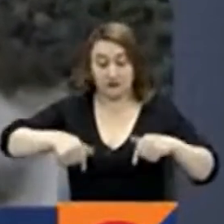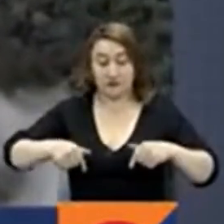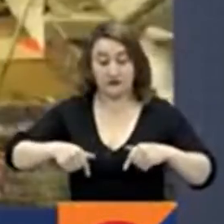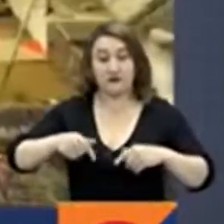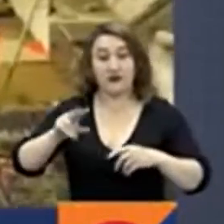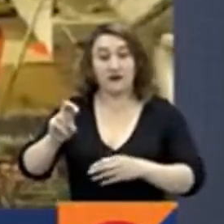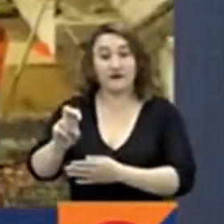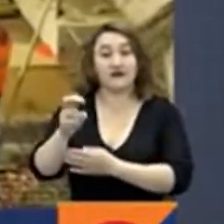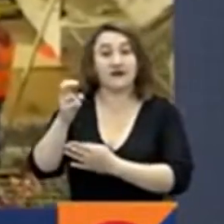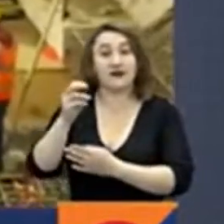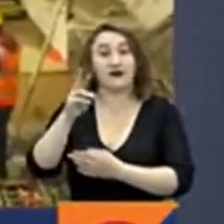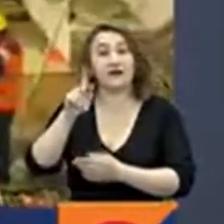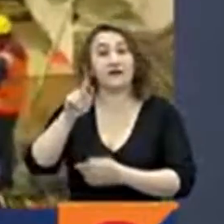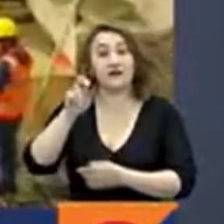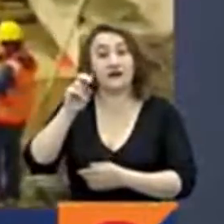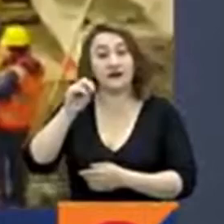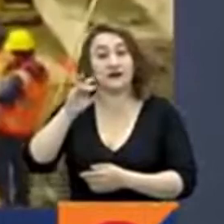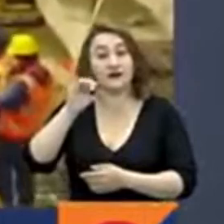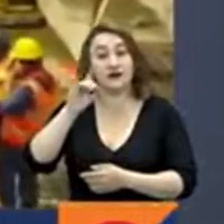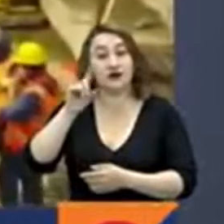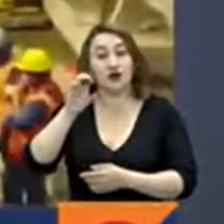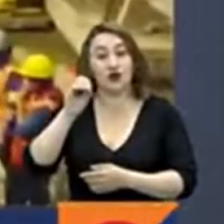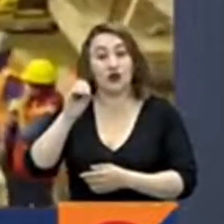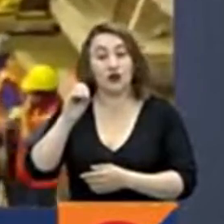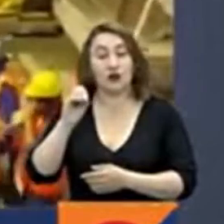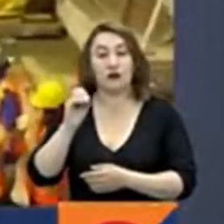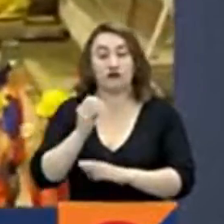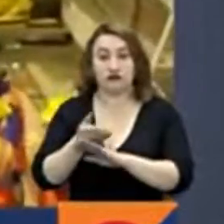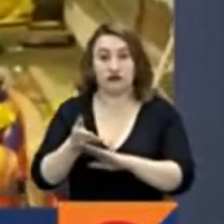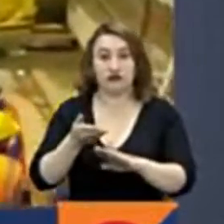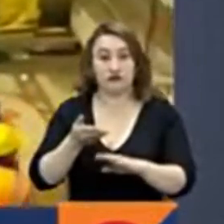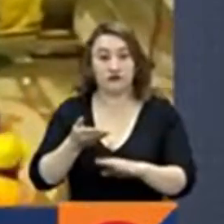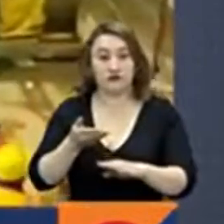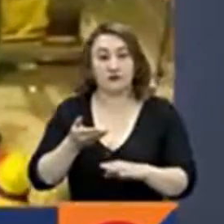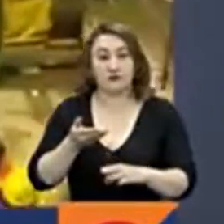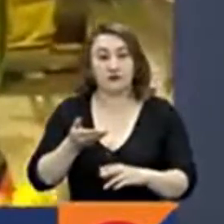Francisco Barbosa solicitó la